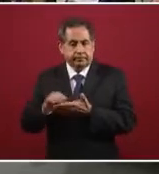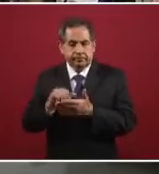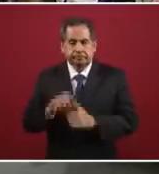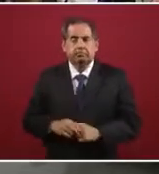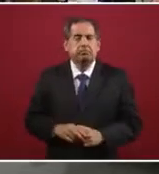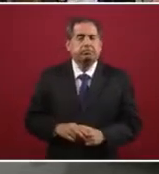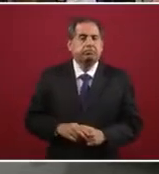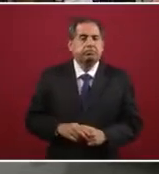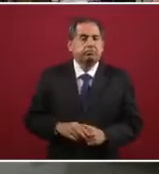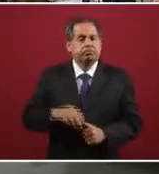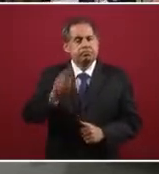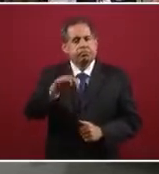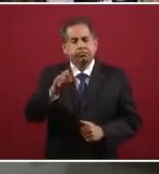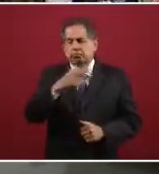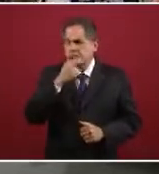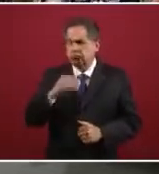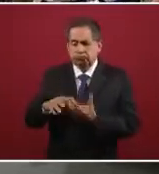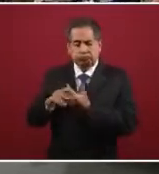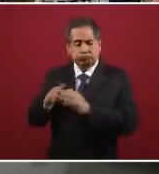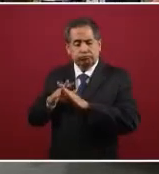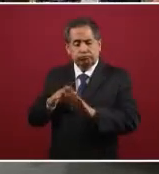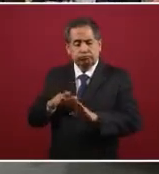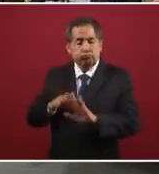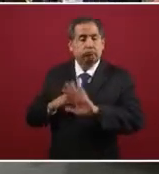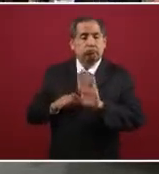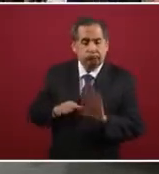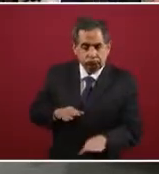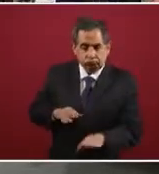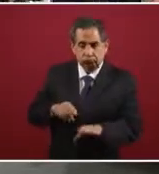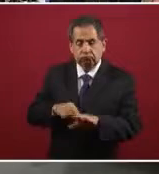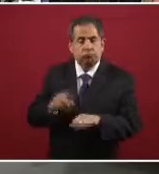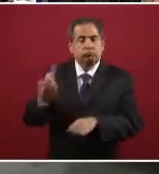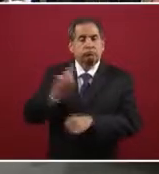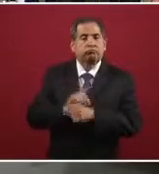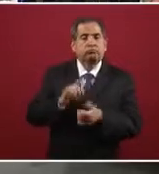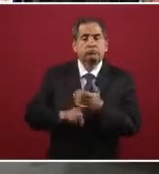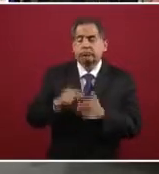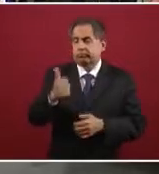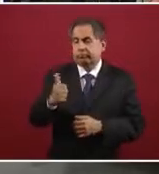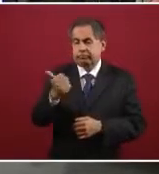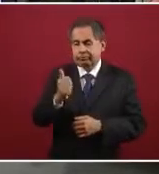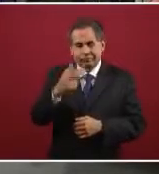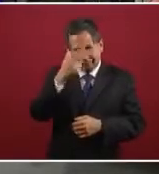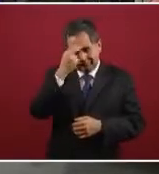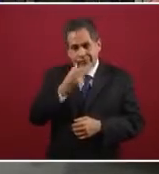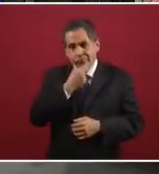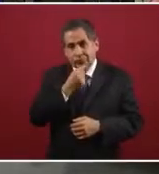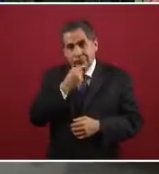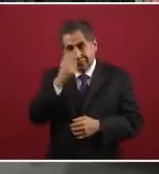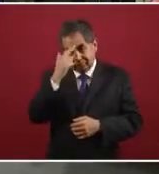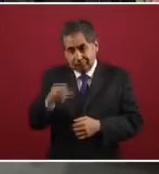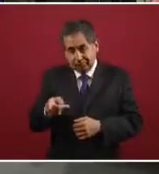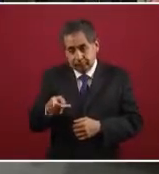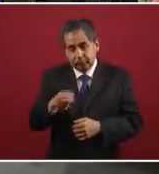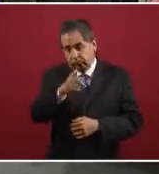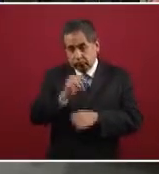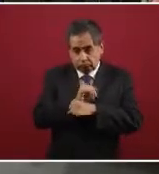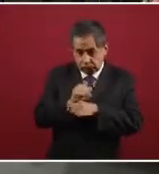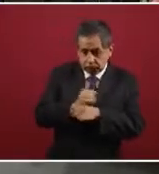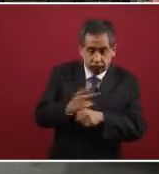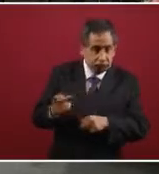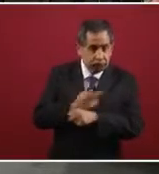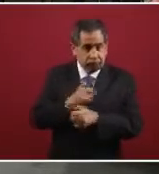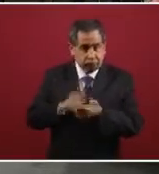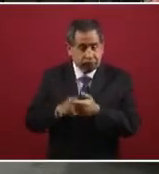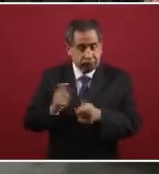Maxé André, el migrante que murió en la estación migratoria el 6 de agosto, ¿ustedes están llevando a cabo una investigación sobre lo que